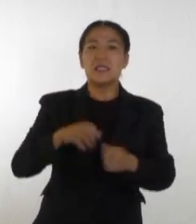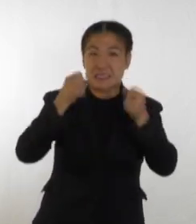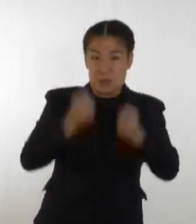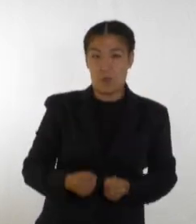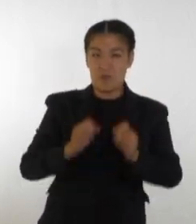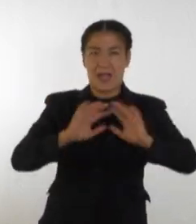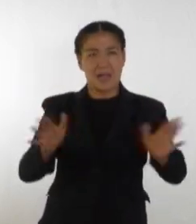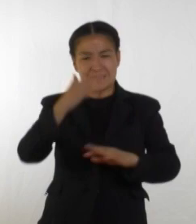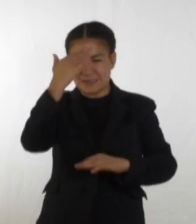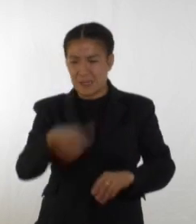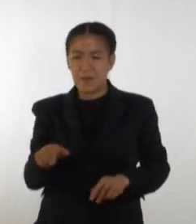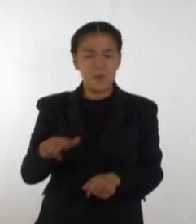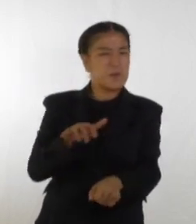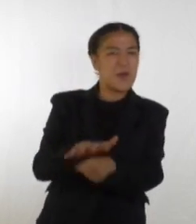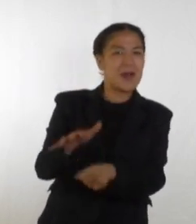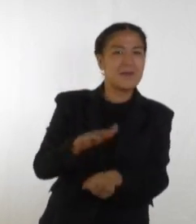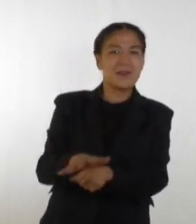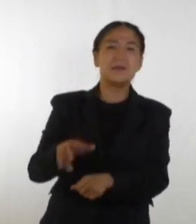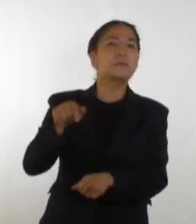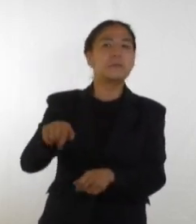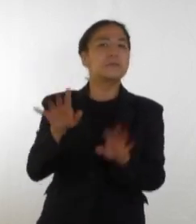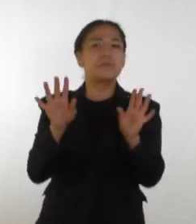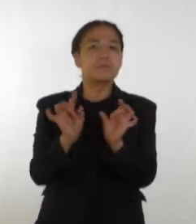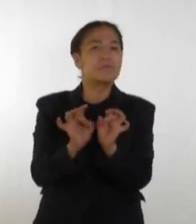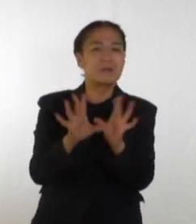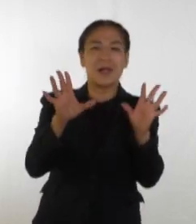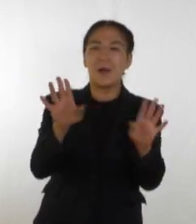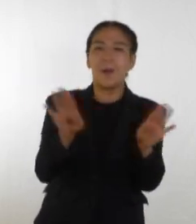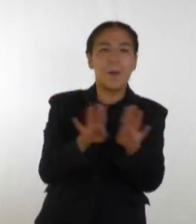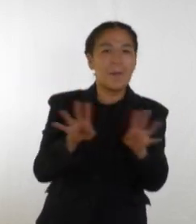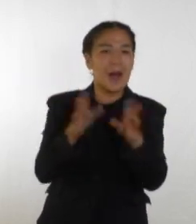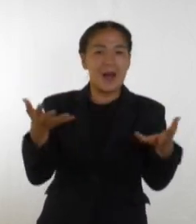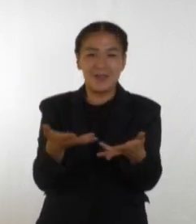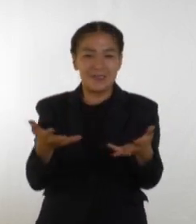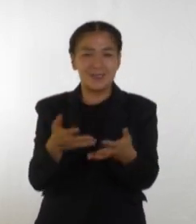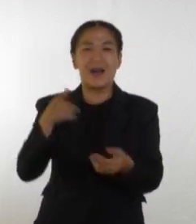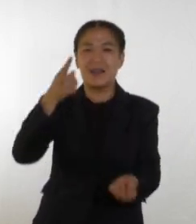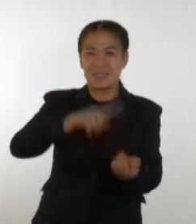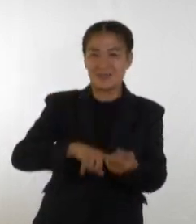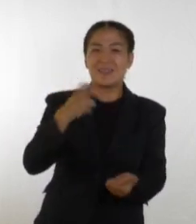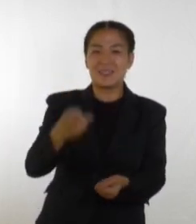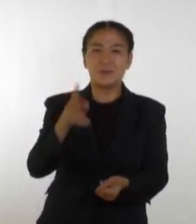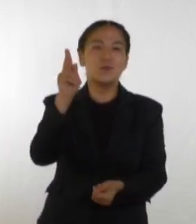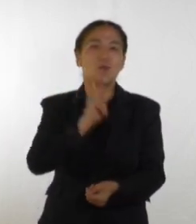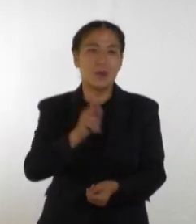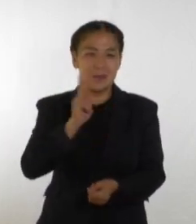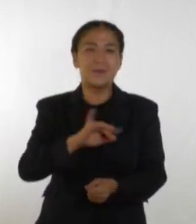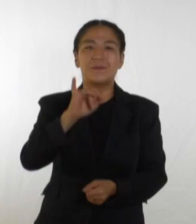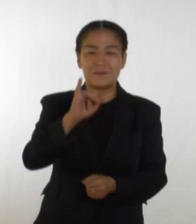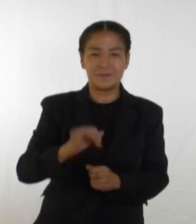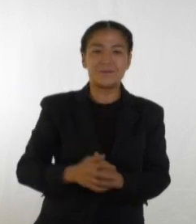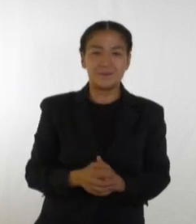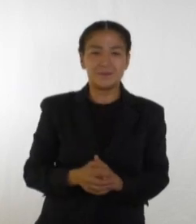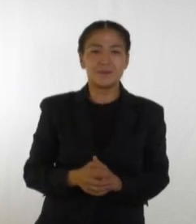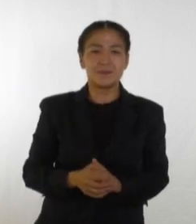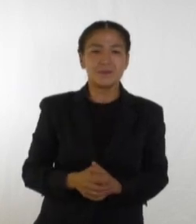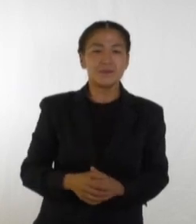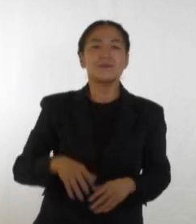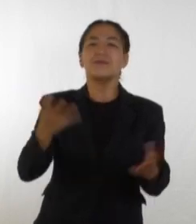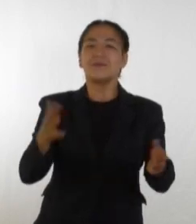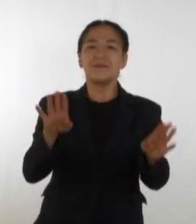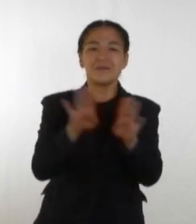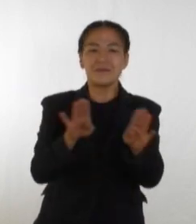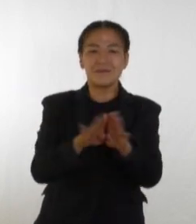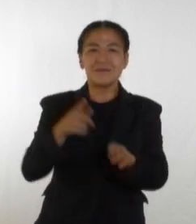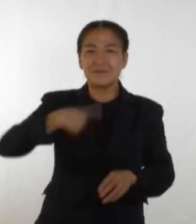Así que pueda ser previsible enunciar con certeza cuál de estos resultados se va a obtener en la realización del experimento. Oye,